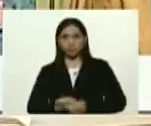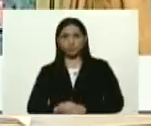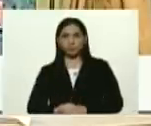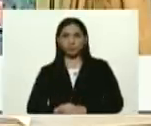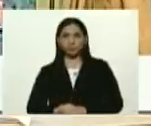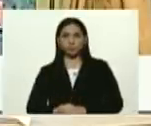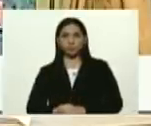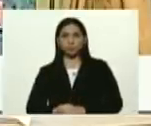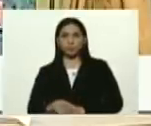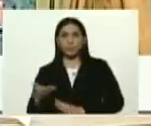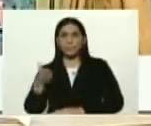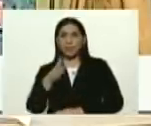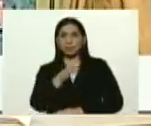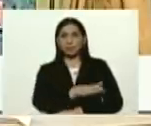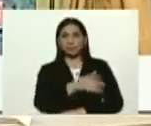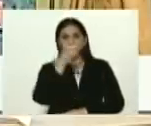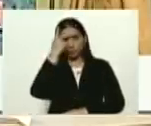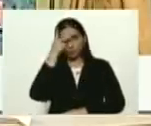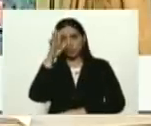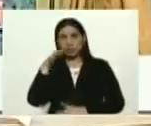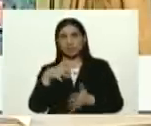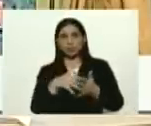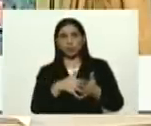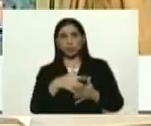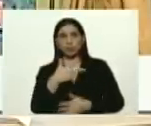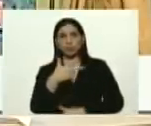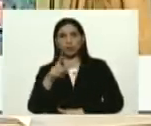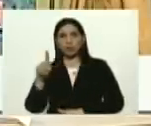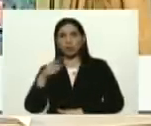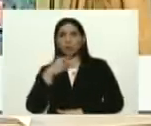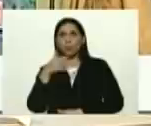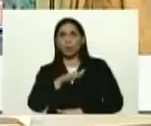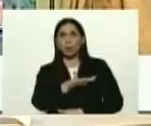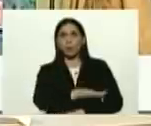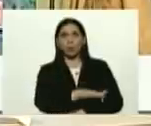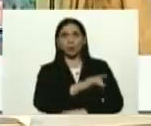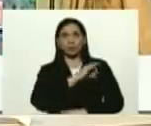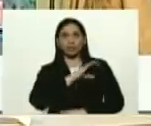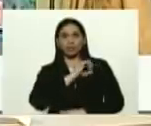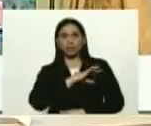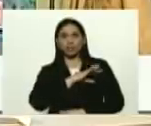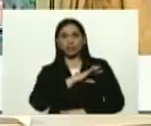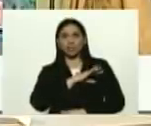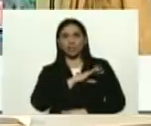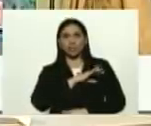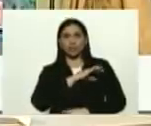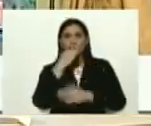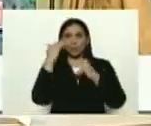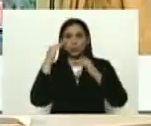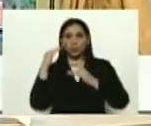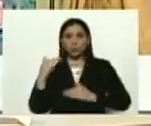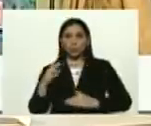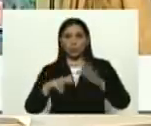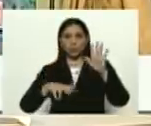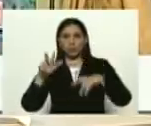En fallecidos, Perú tiene 5.031 fallecidos. Chile está en el lugar número 13 del